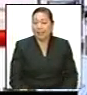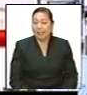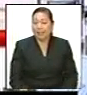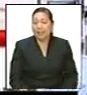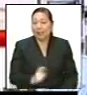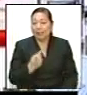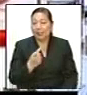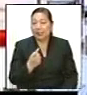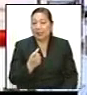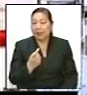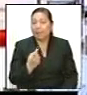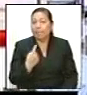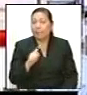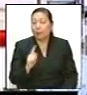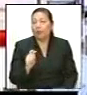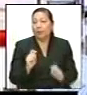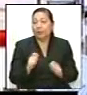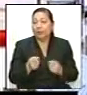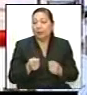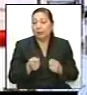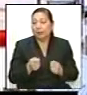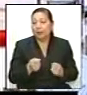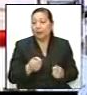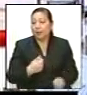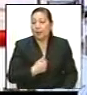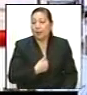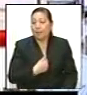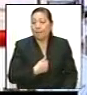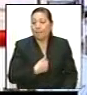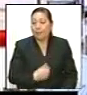sea por una exigencia de repente